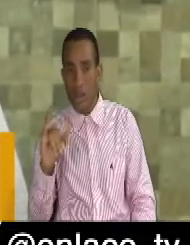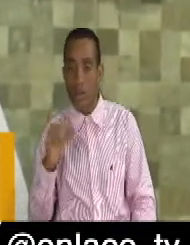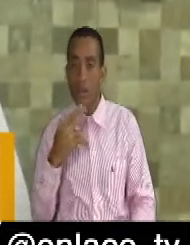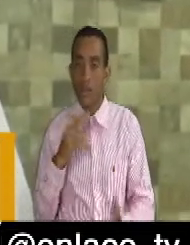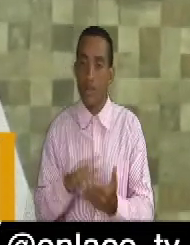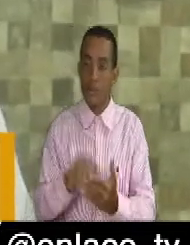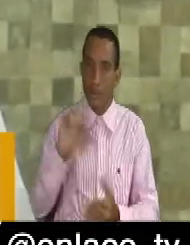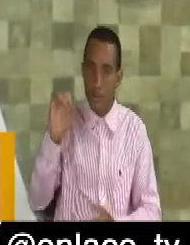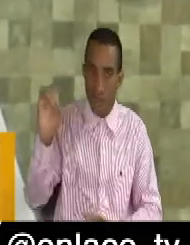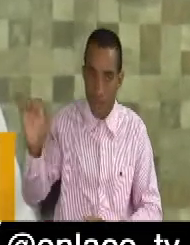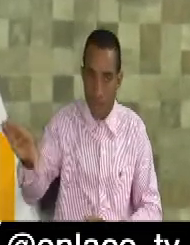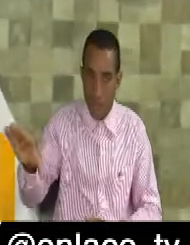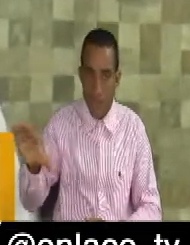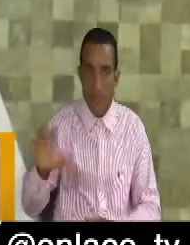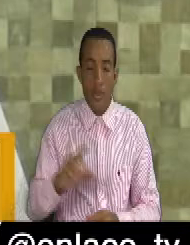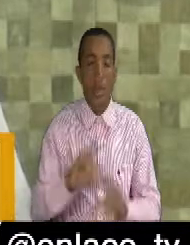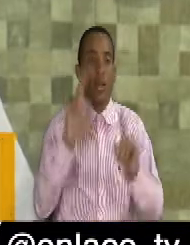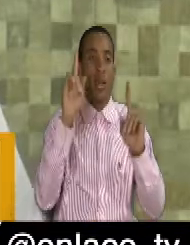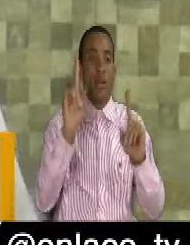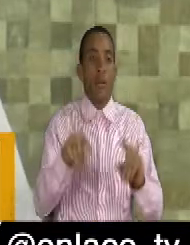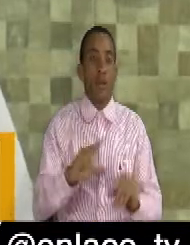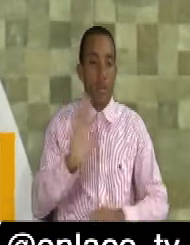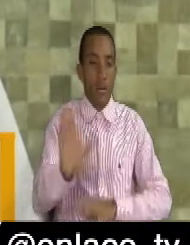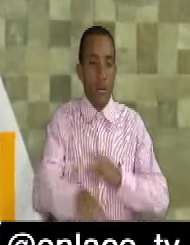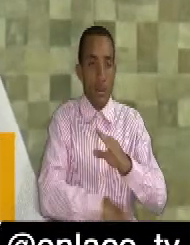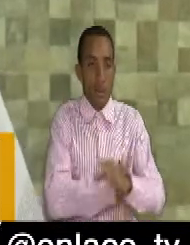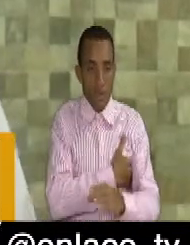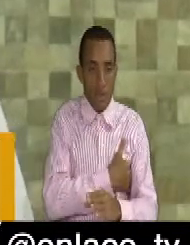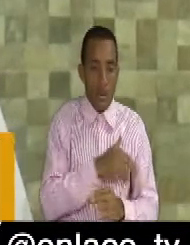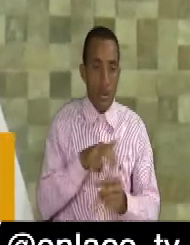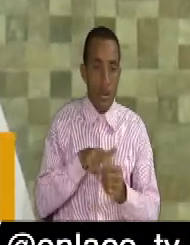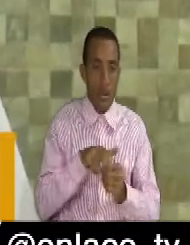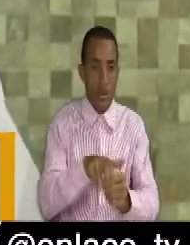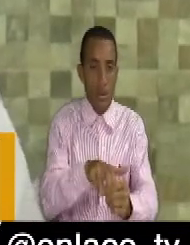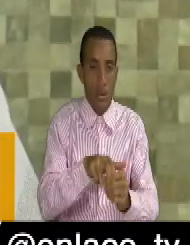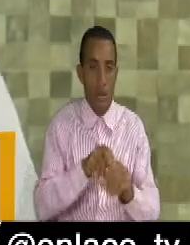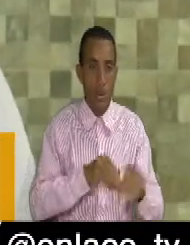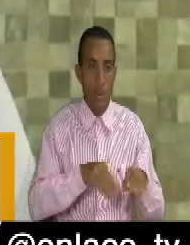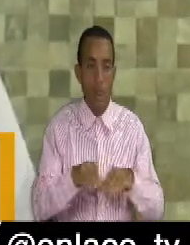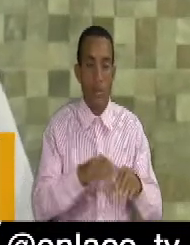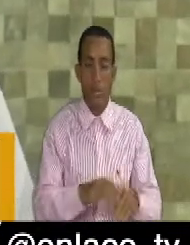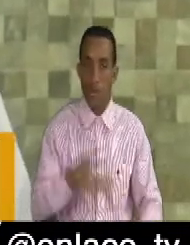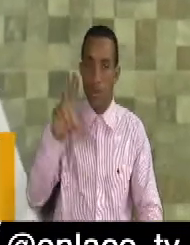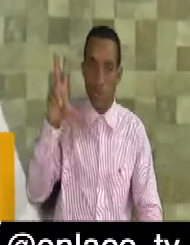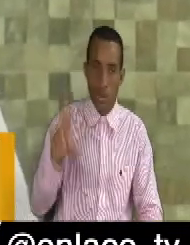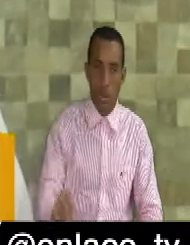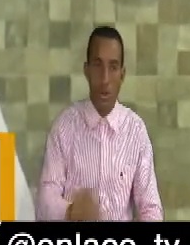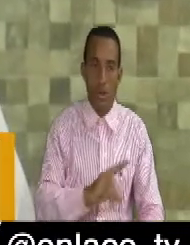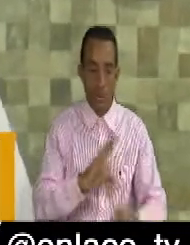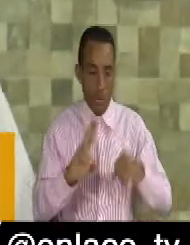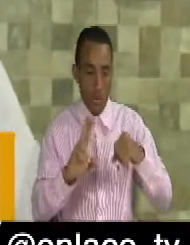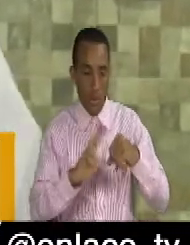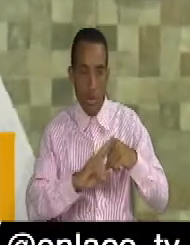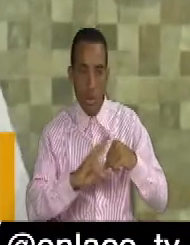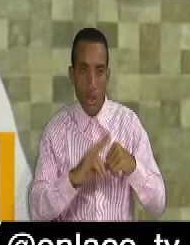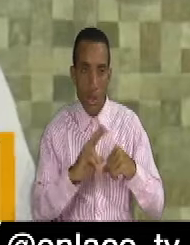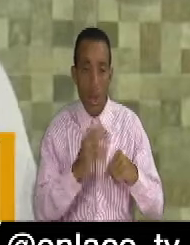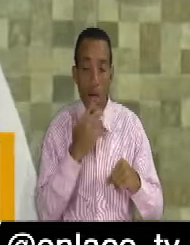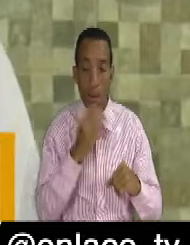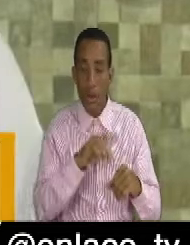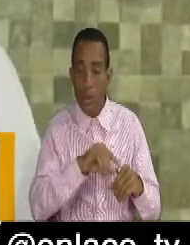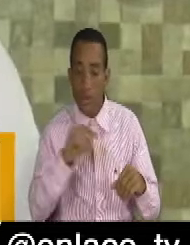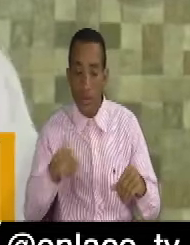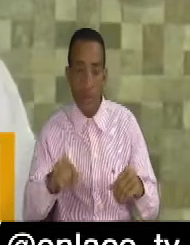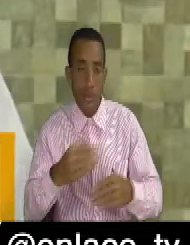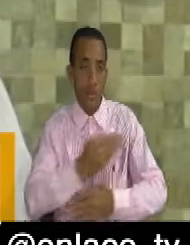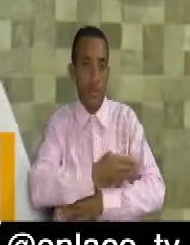de Transporte, para manifestarle inconformismo, un rotundo no a un tercer peaje, al mantenimiento de las